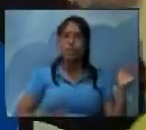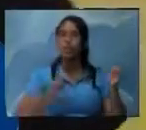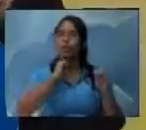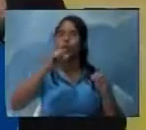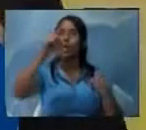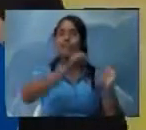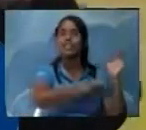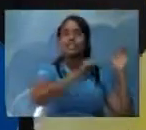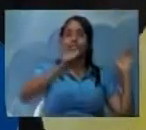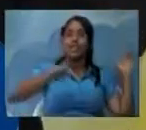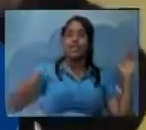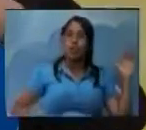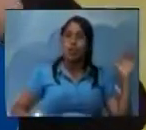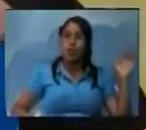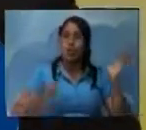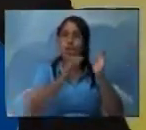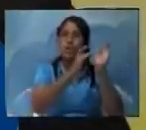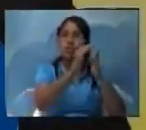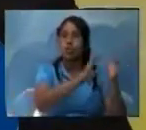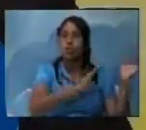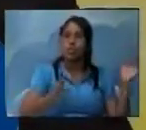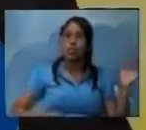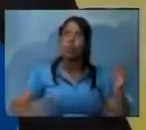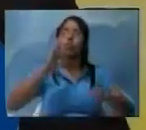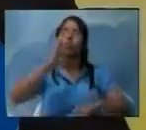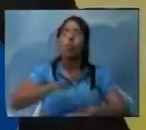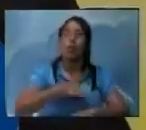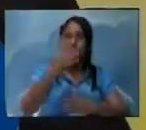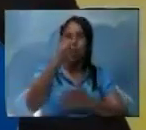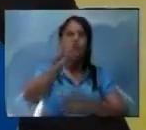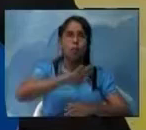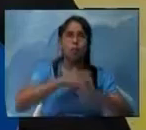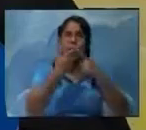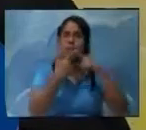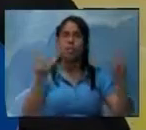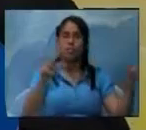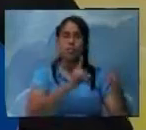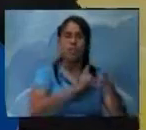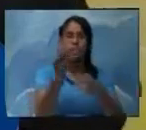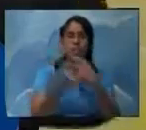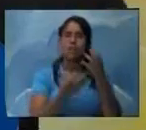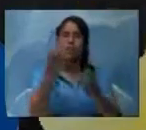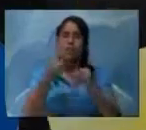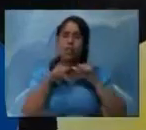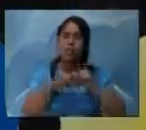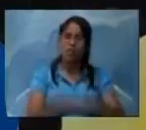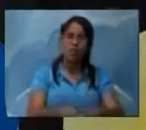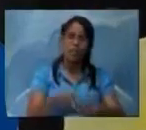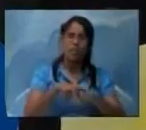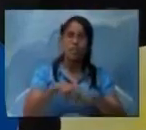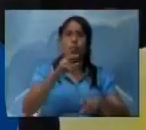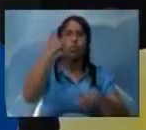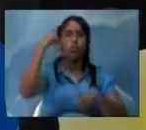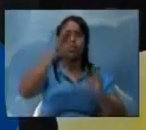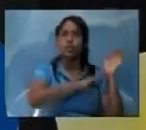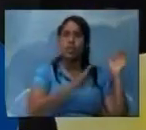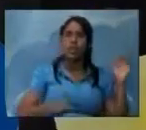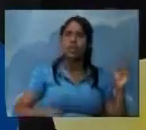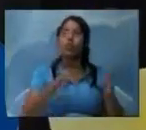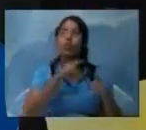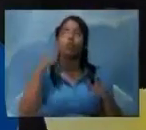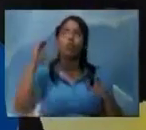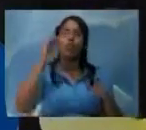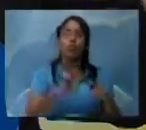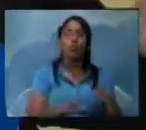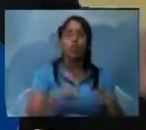Señor. Jesucristo puede, claro que nos puede librar del infierno y de la condenación. Por eso Cristo murió en la cruz